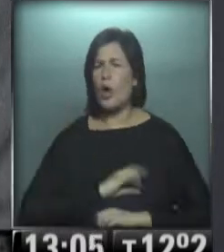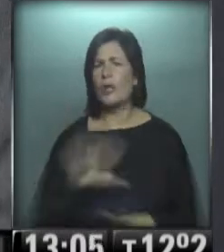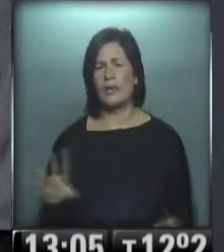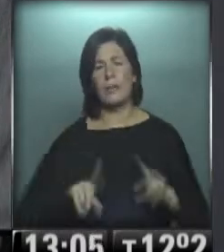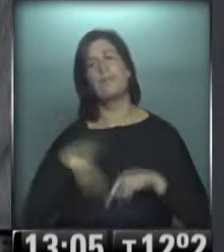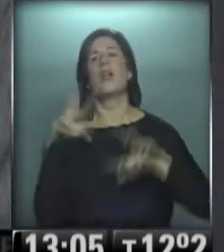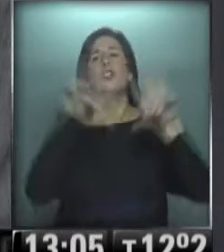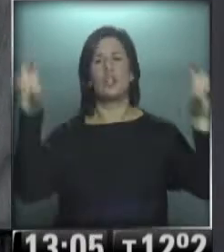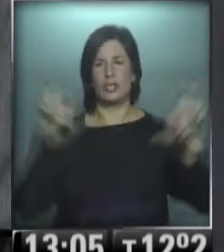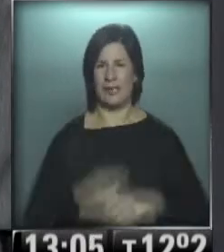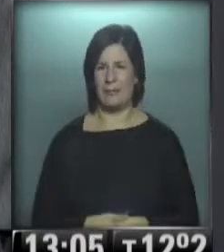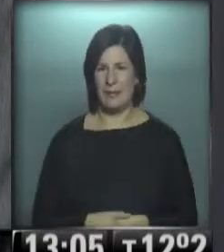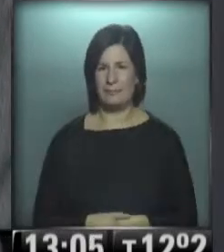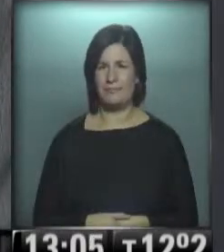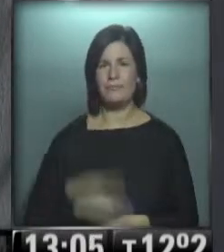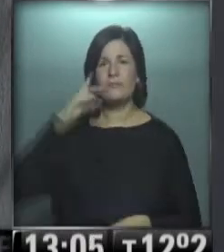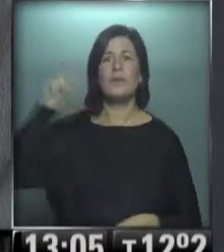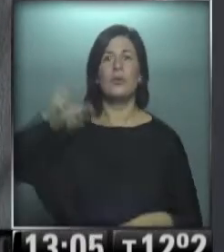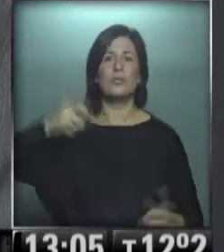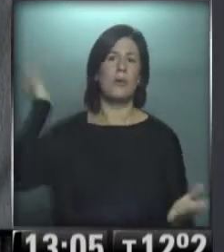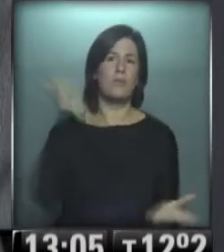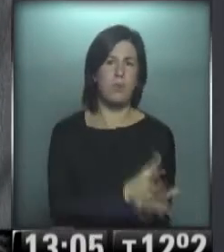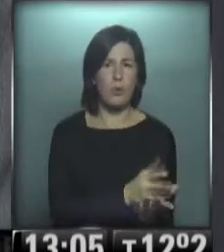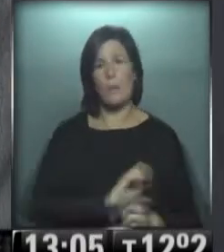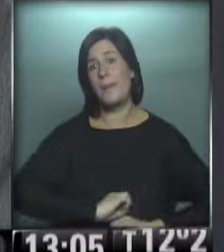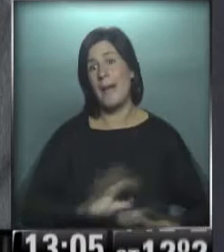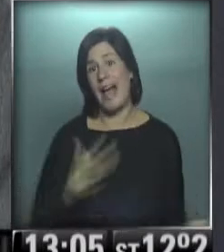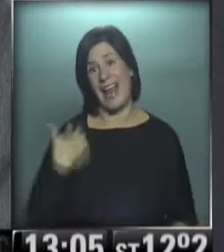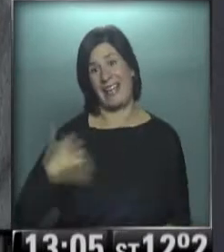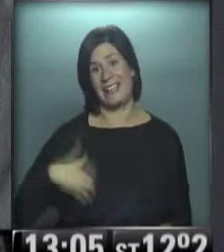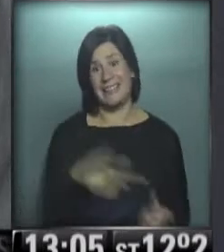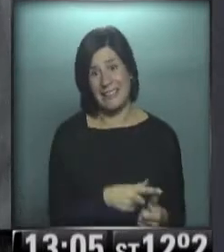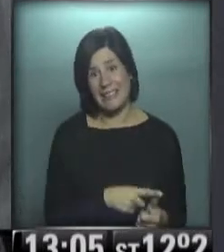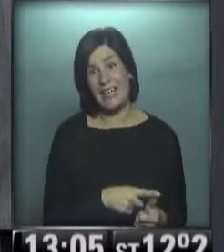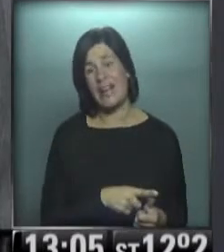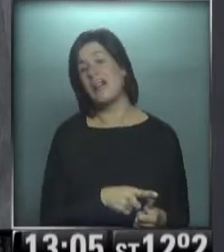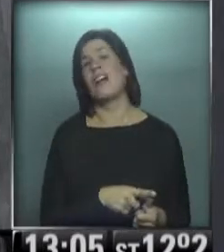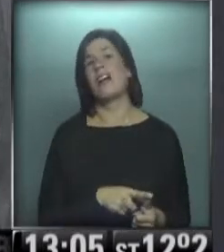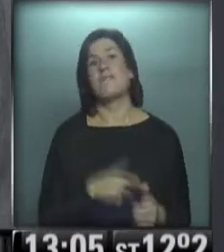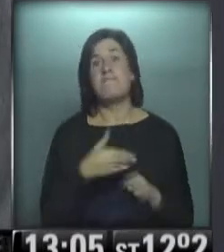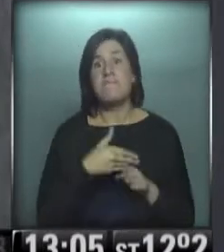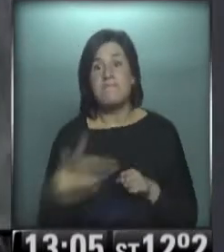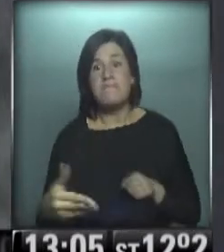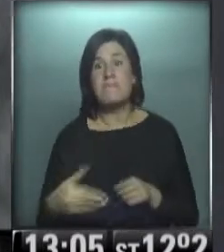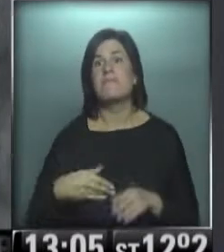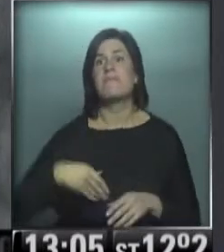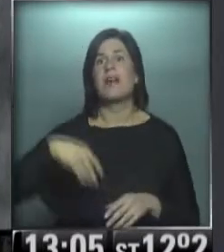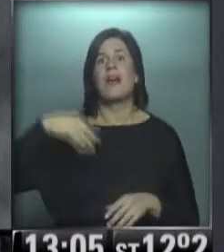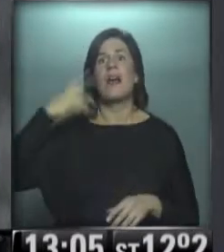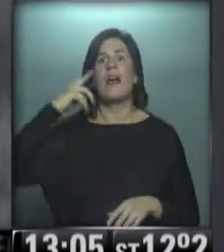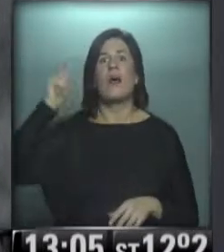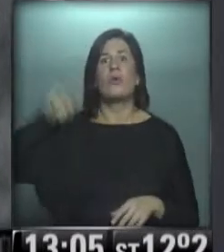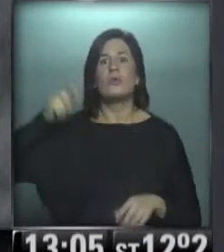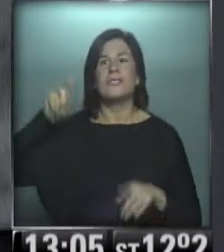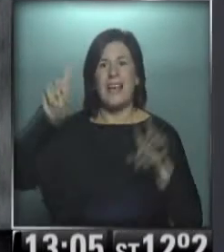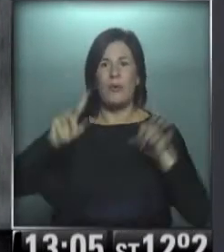Cambiamos de tema luego del fallo adverso para la Argentina de la Corte Suprema de los Estados Unidos. A las pocas horas, la Cámara de Apelaciones de Nueva